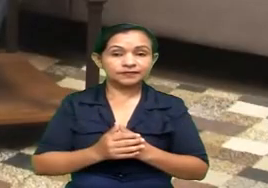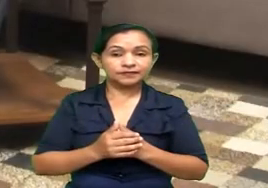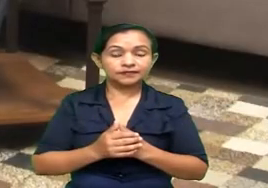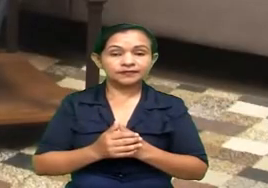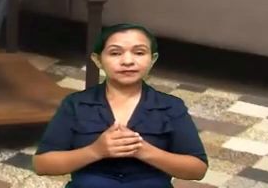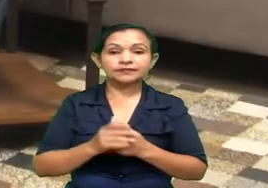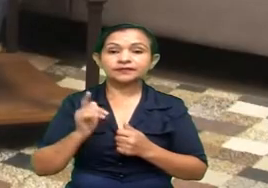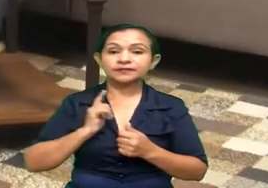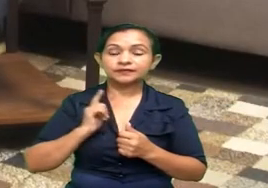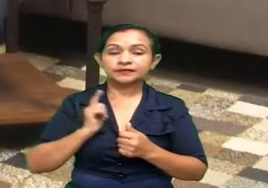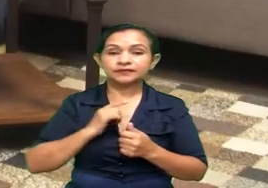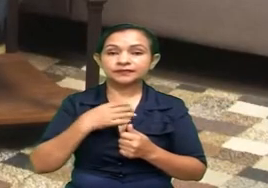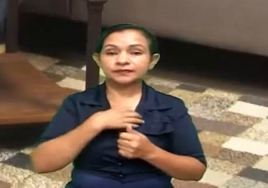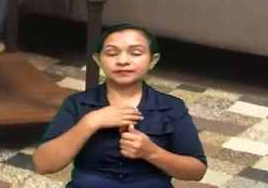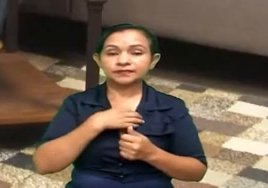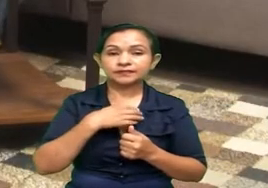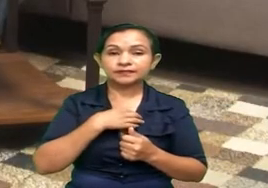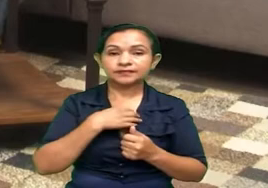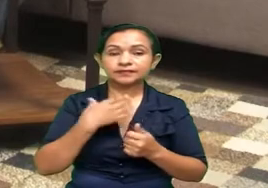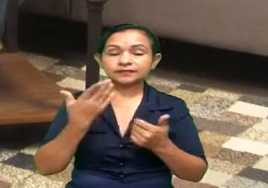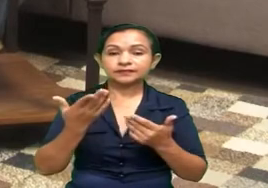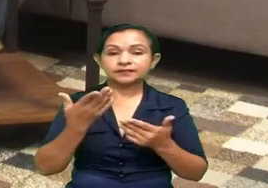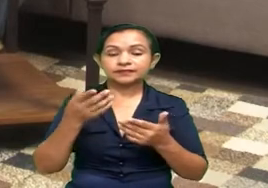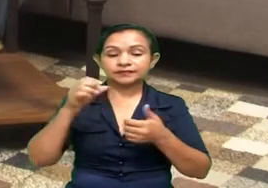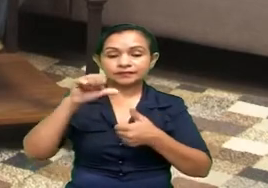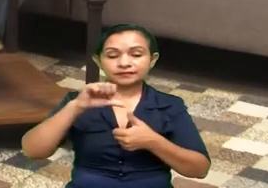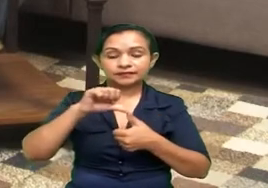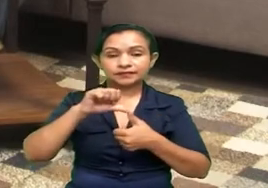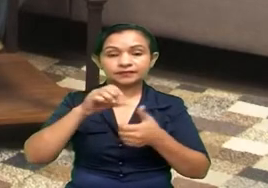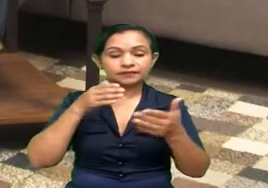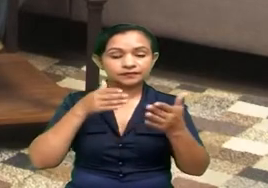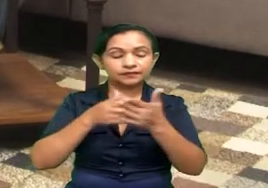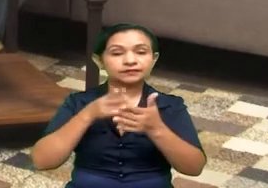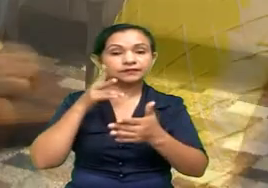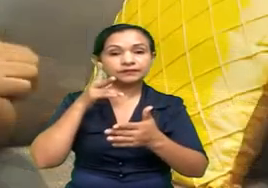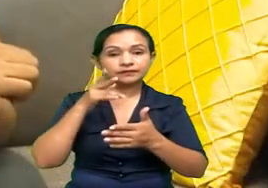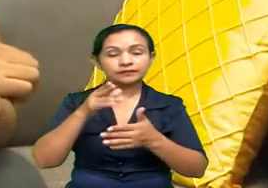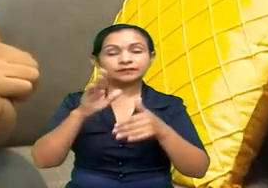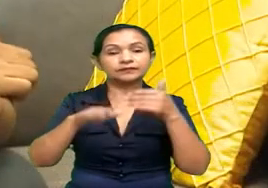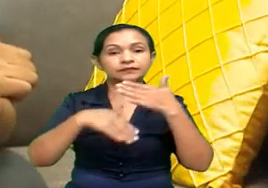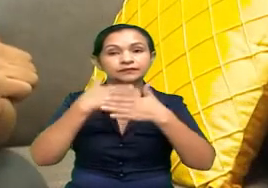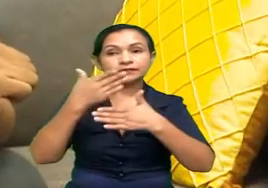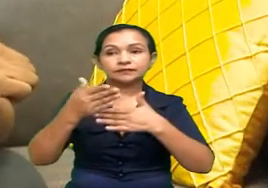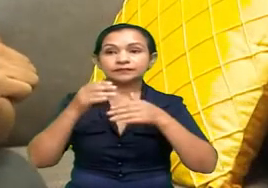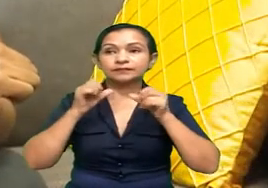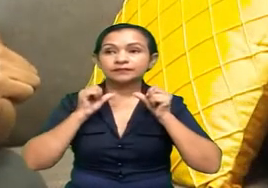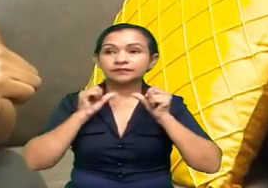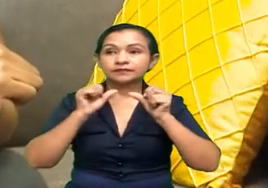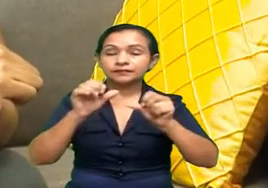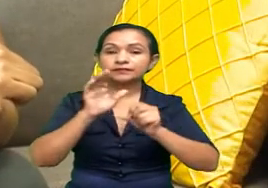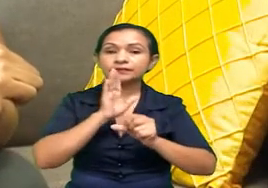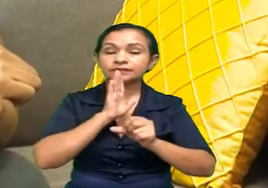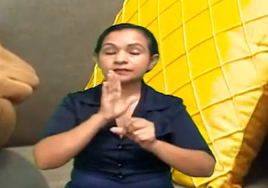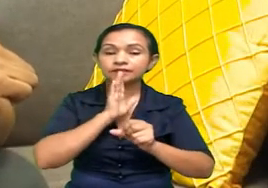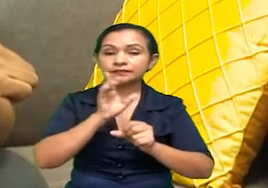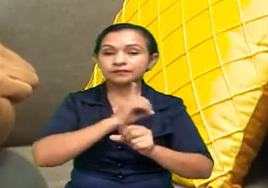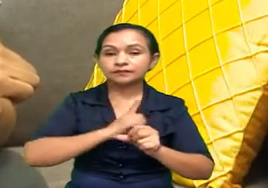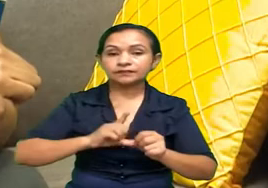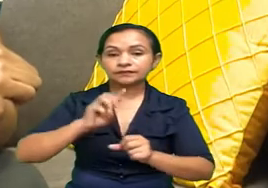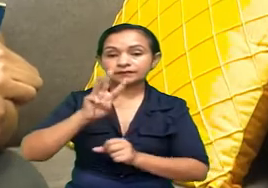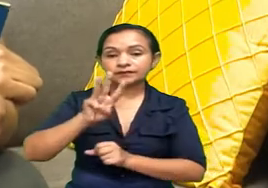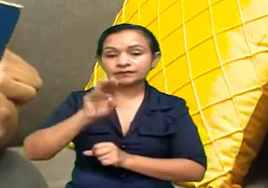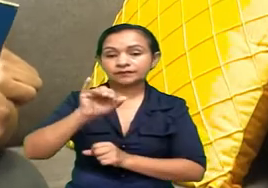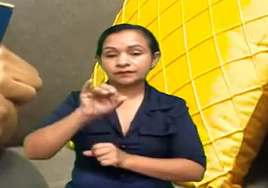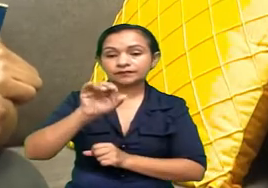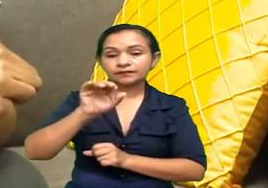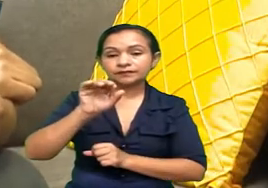apoderarse de nuestro territorio y de la región centroamericana. Vamos a hacer una pausa y cuando regresemos continuaremos conversando con el diputado Wilfredo